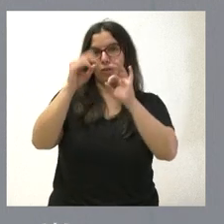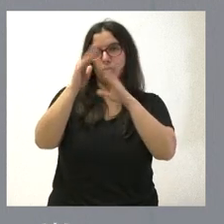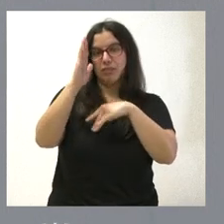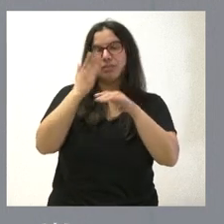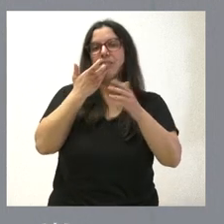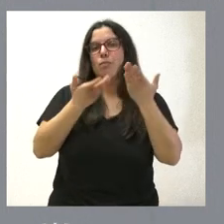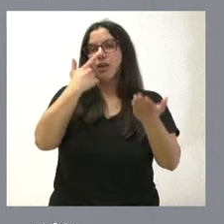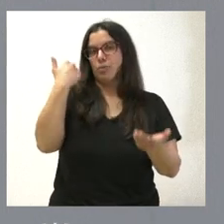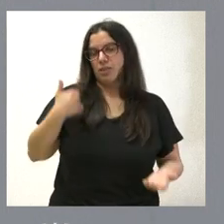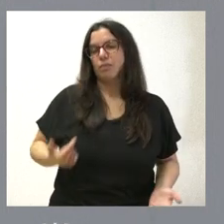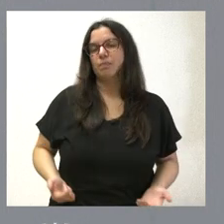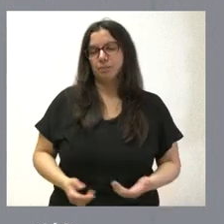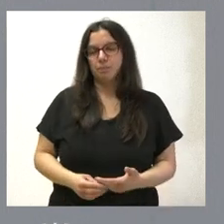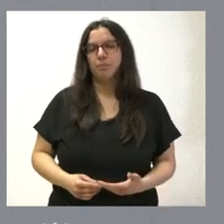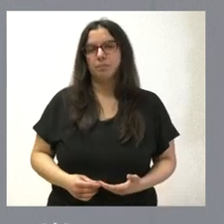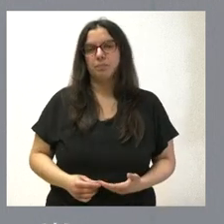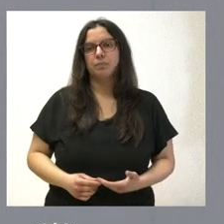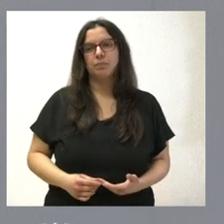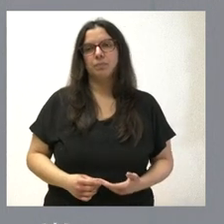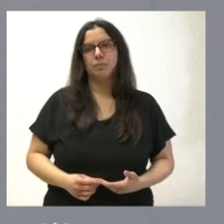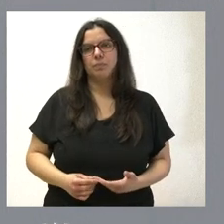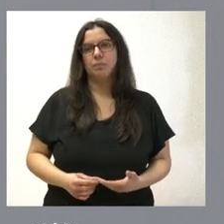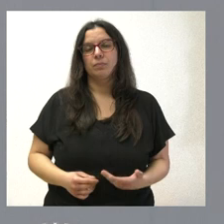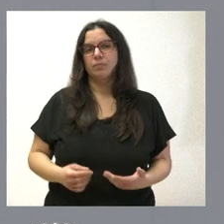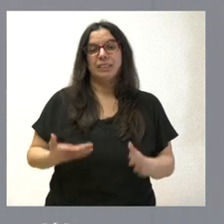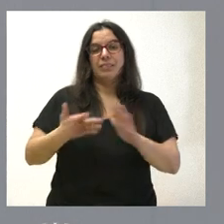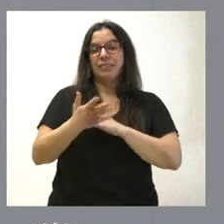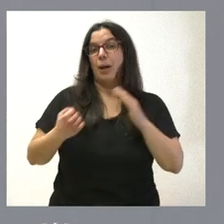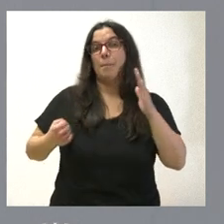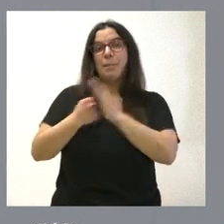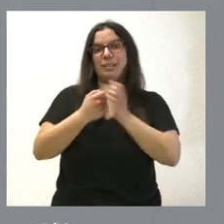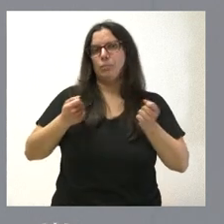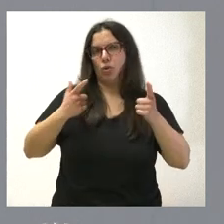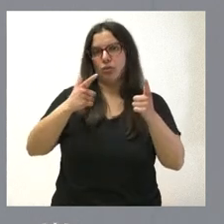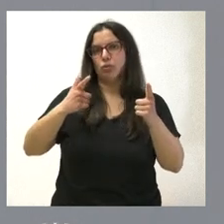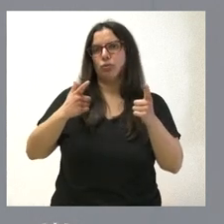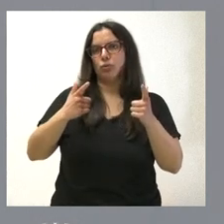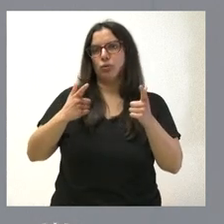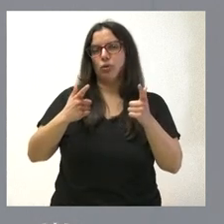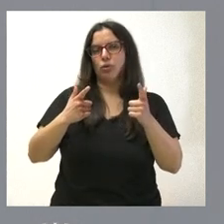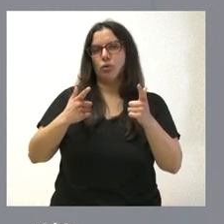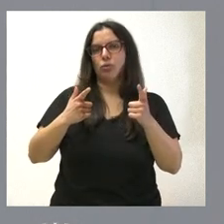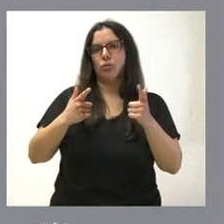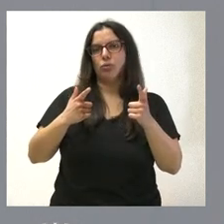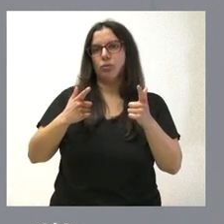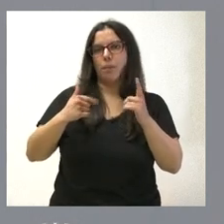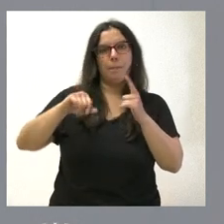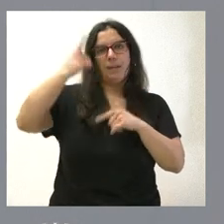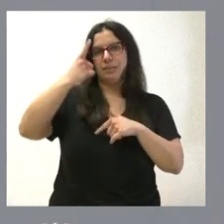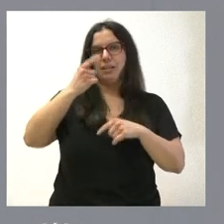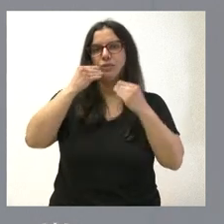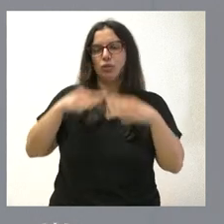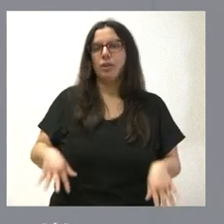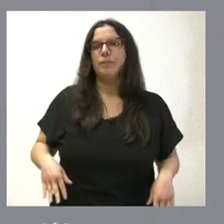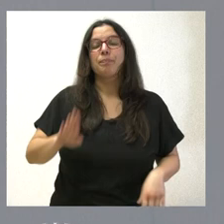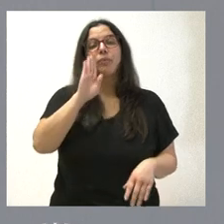con el ejercicio anterior es el mayor techo de gasto de la historia de Castilla León Sí hola Buenos días